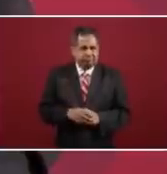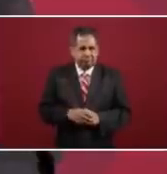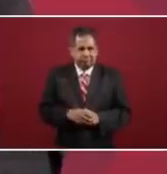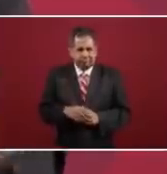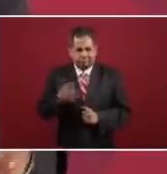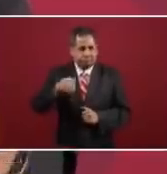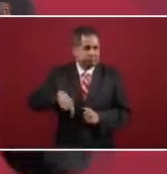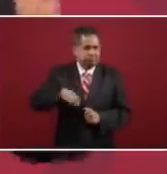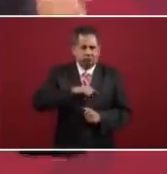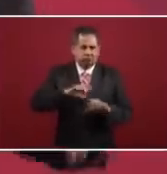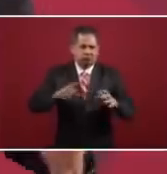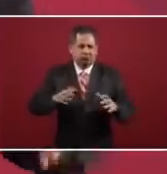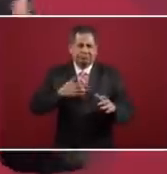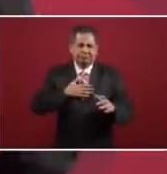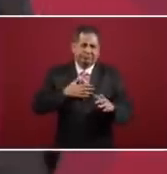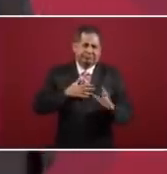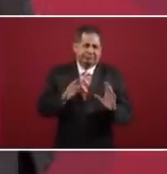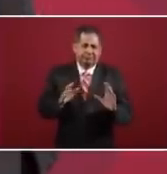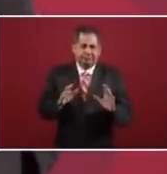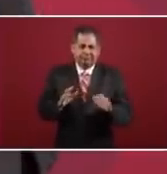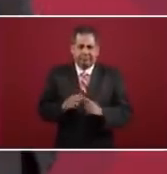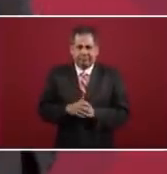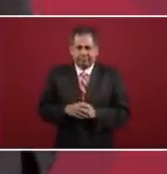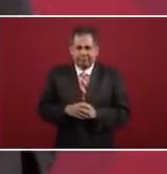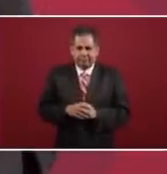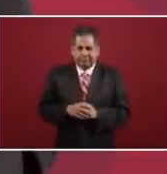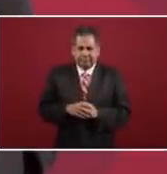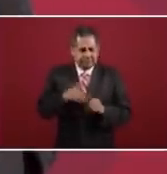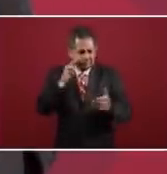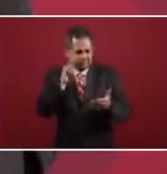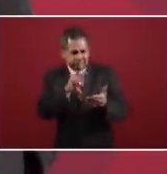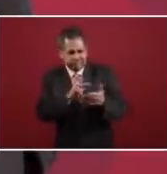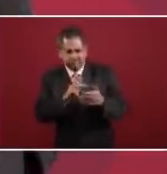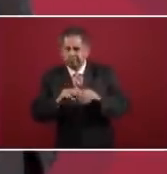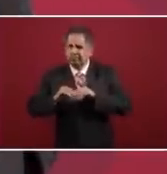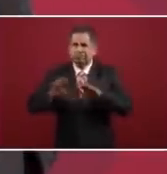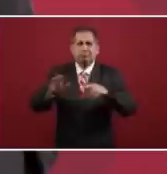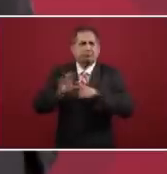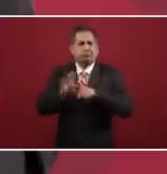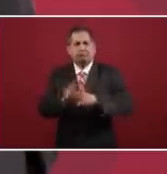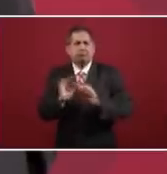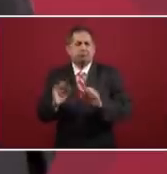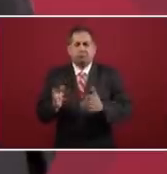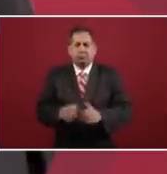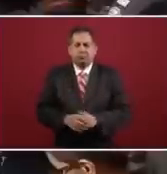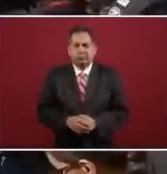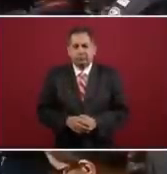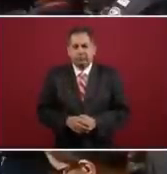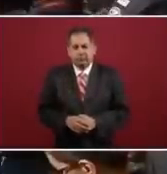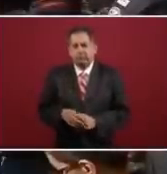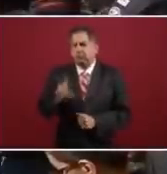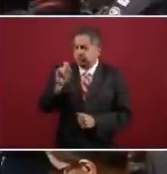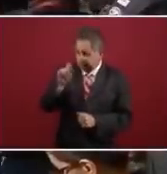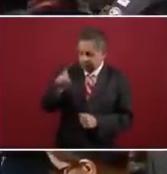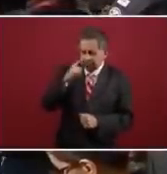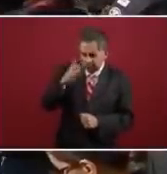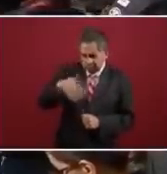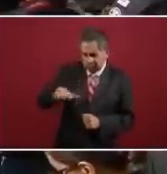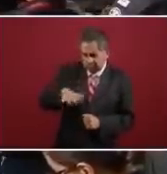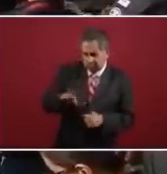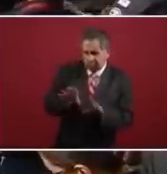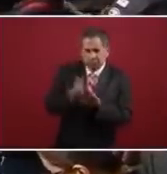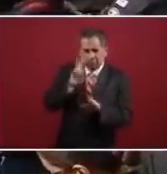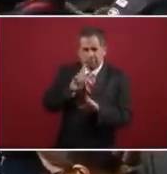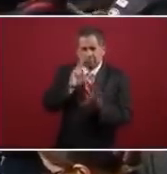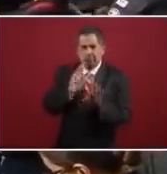en el caso nuestro, pues se subraya más, se puntualiza más. Se está buscando la forma de